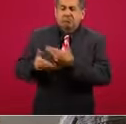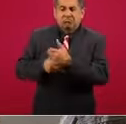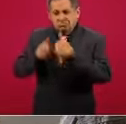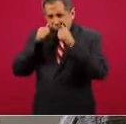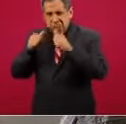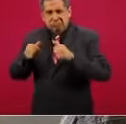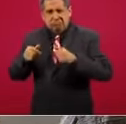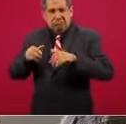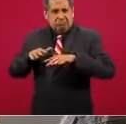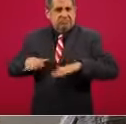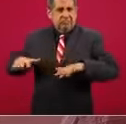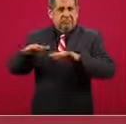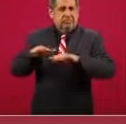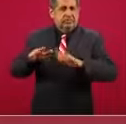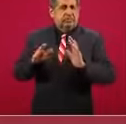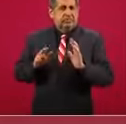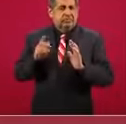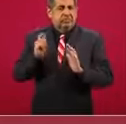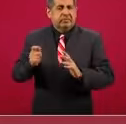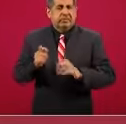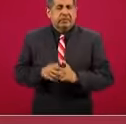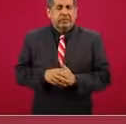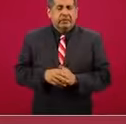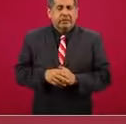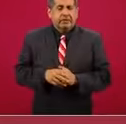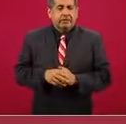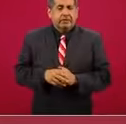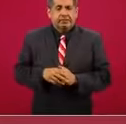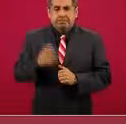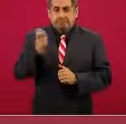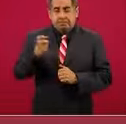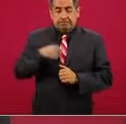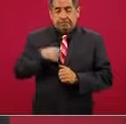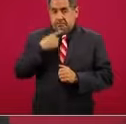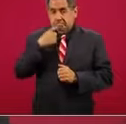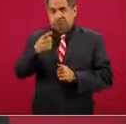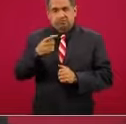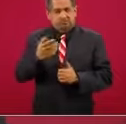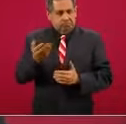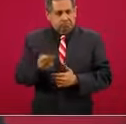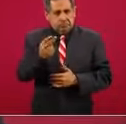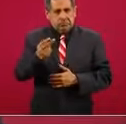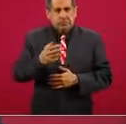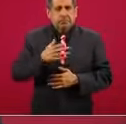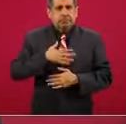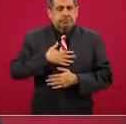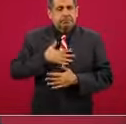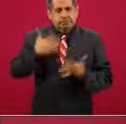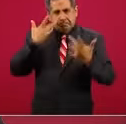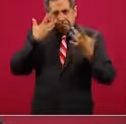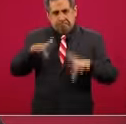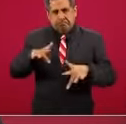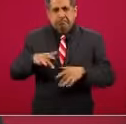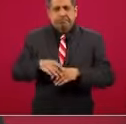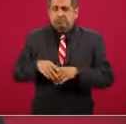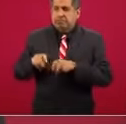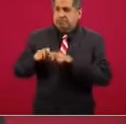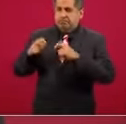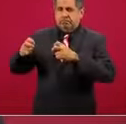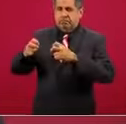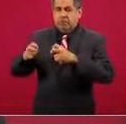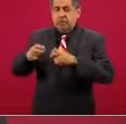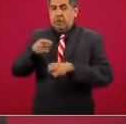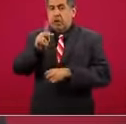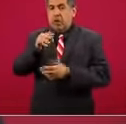con ningún sector. Les digo a ustedes que renuncio al gabinete, pero